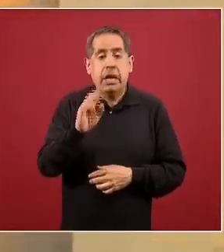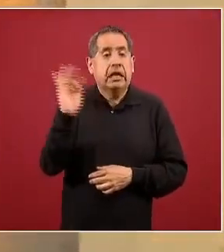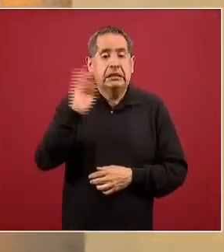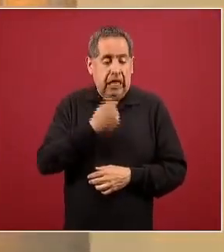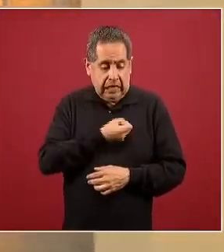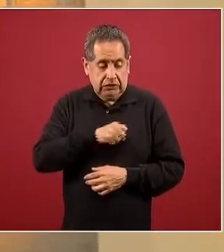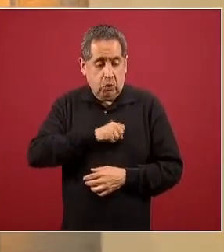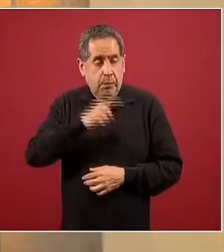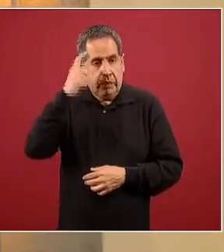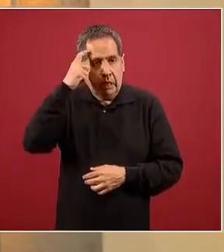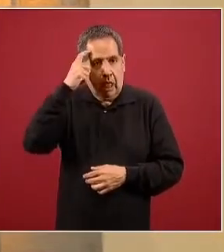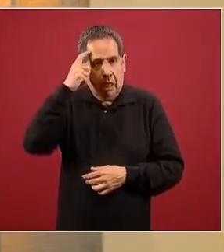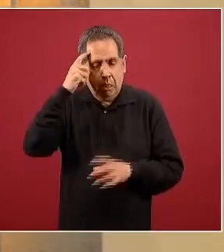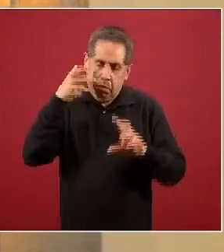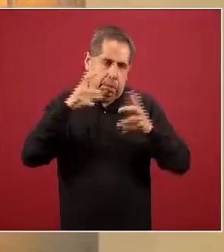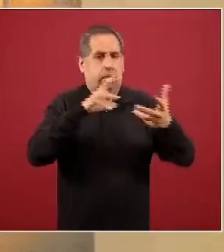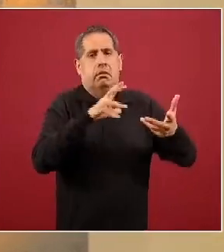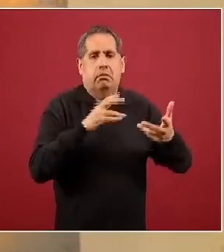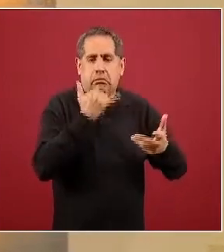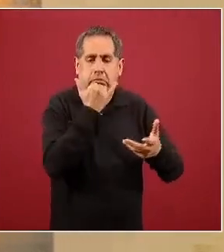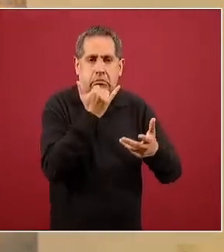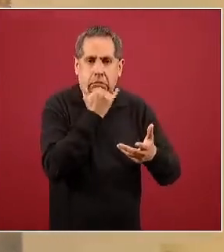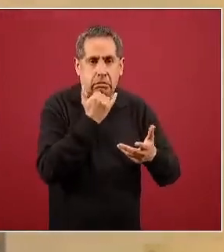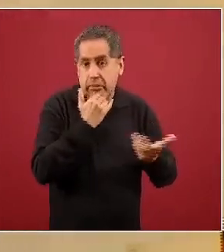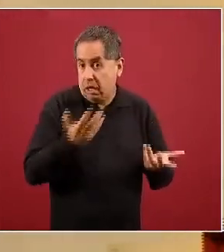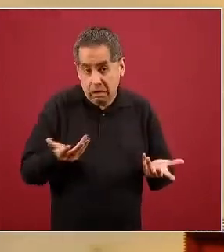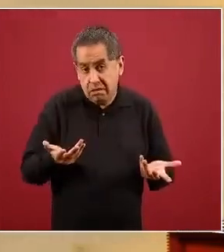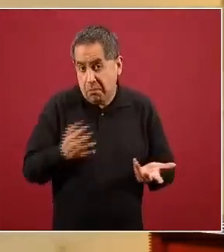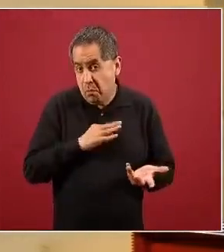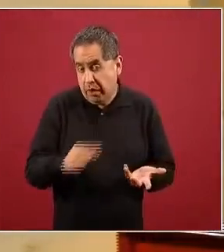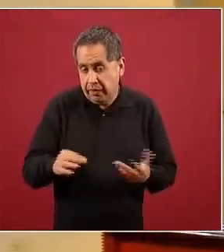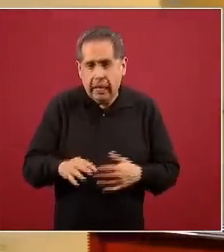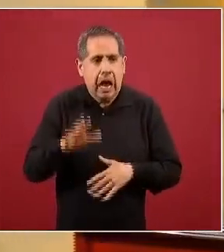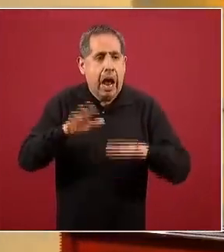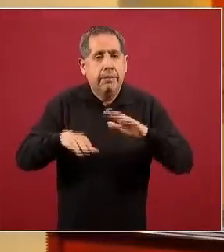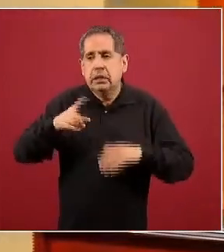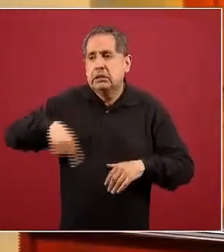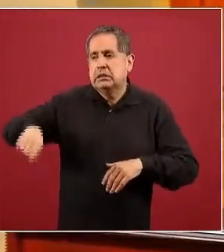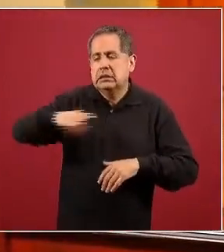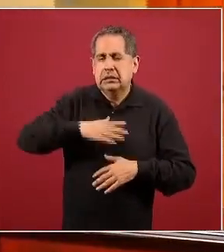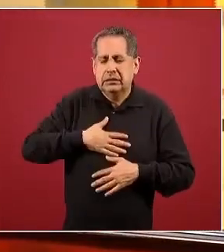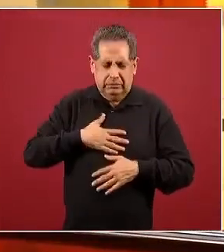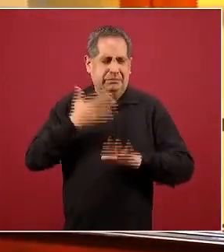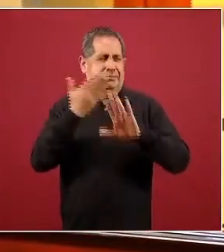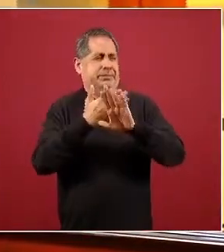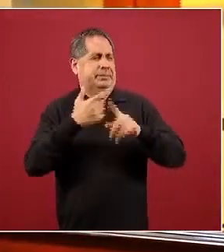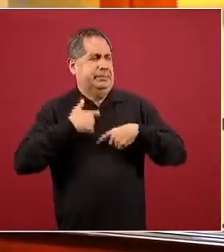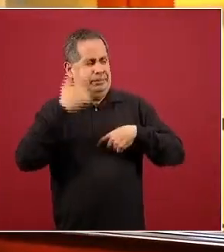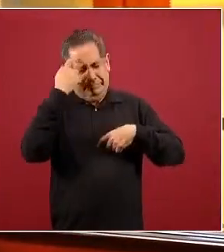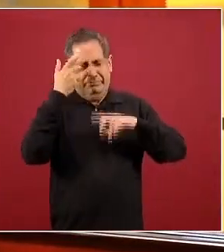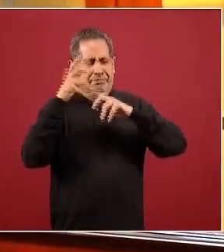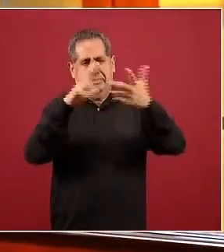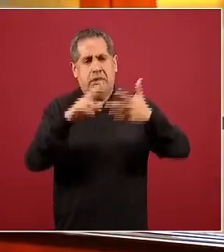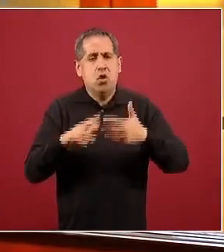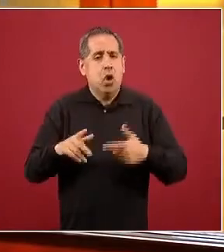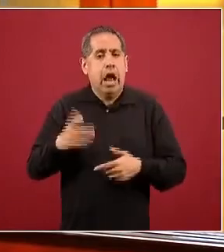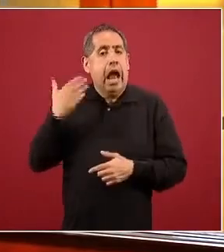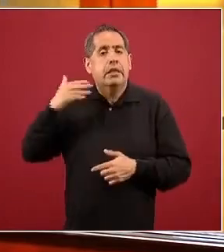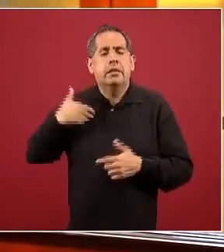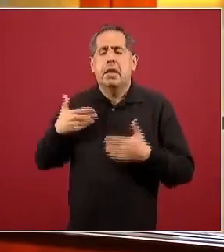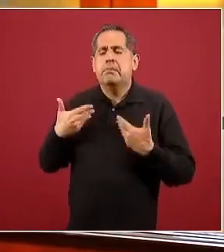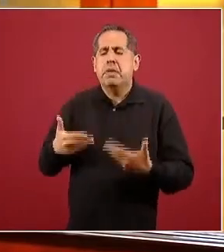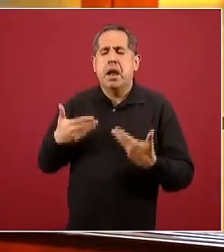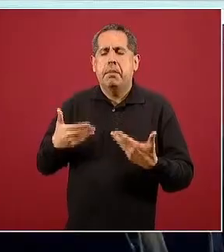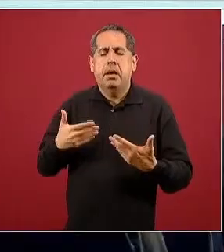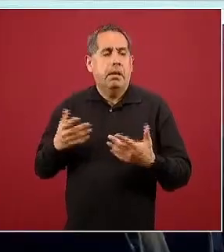ver afectada. Hay varias situaciones en la vida que nos pueden afectar este equilibrio del cual estoy